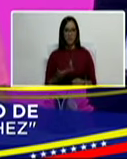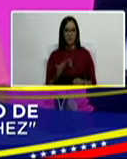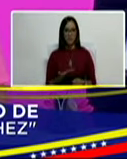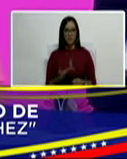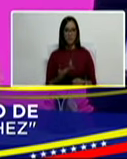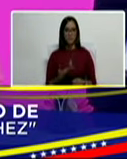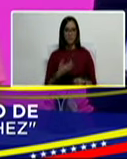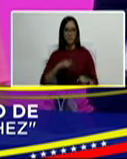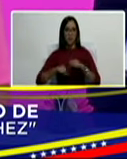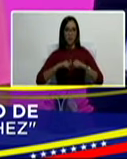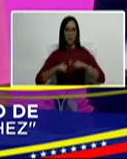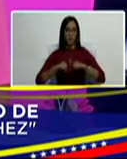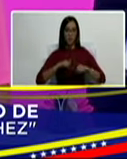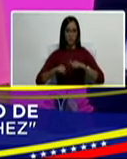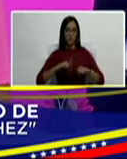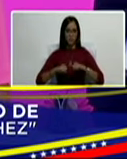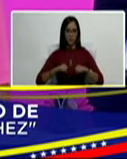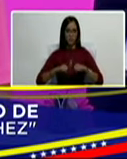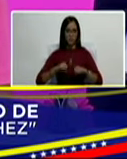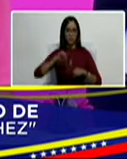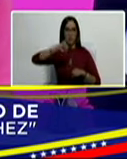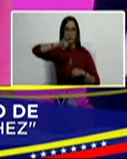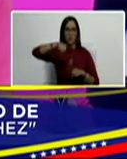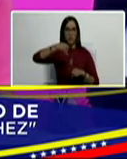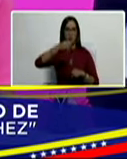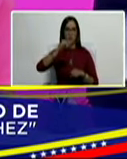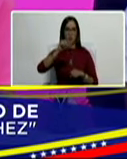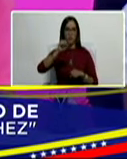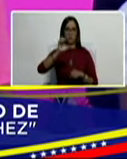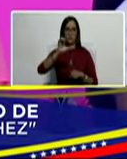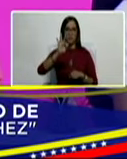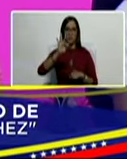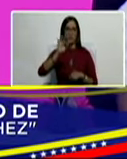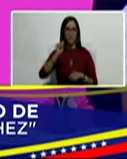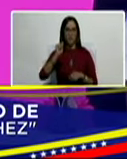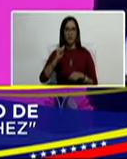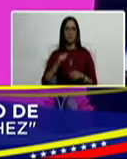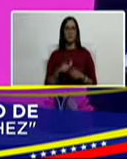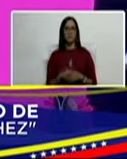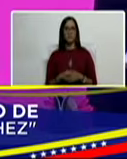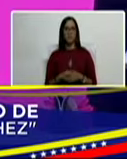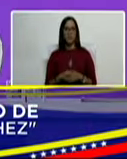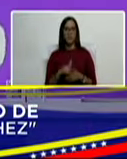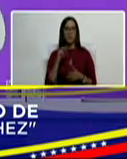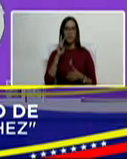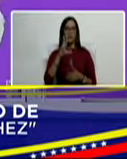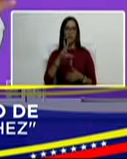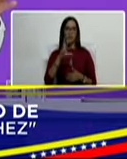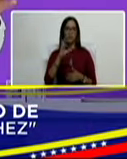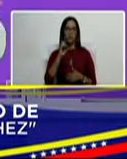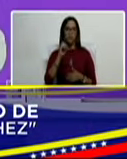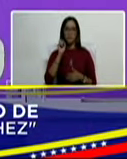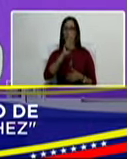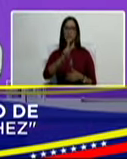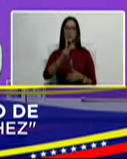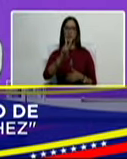del movimiento Josefa Joaquina Sánchez. Son 203 mil comités de